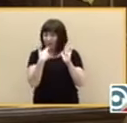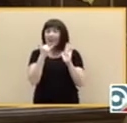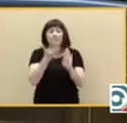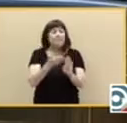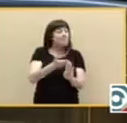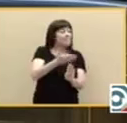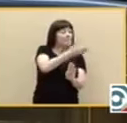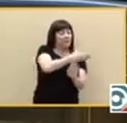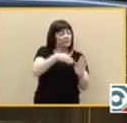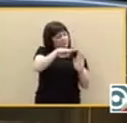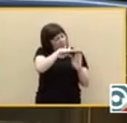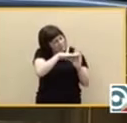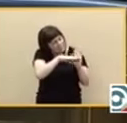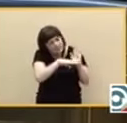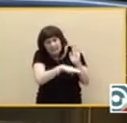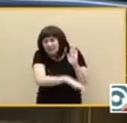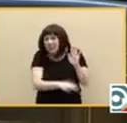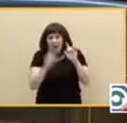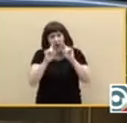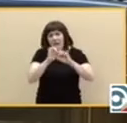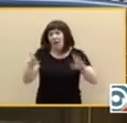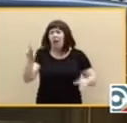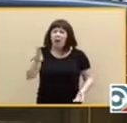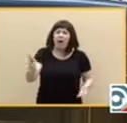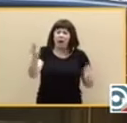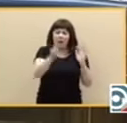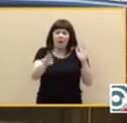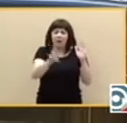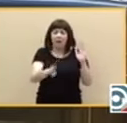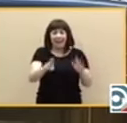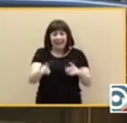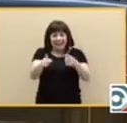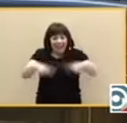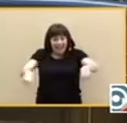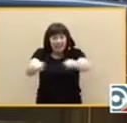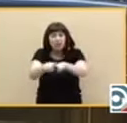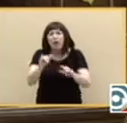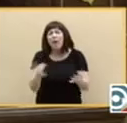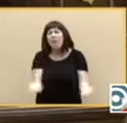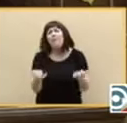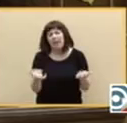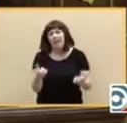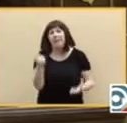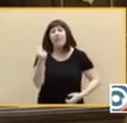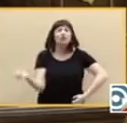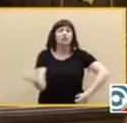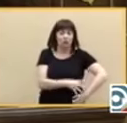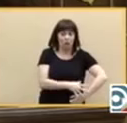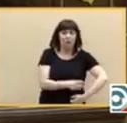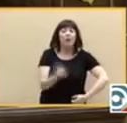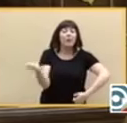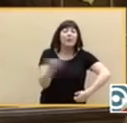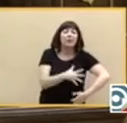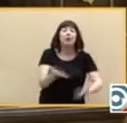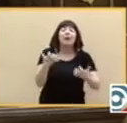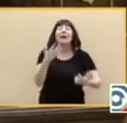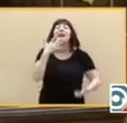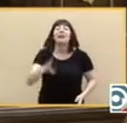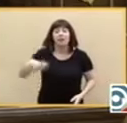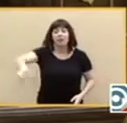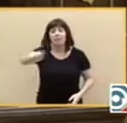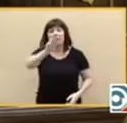sentencia, produjeron beneficios económicos cuantificables al Partido Popular, consistentes en la financiación